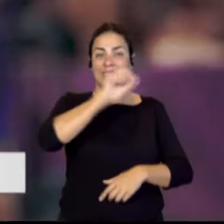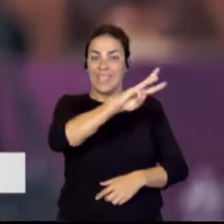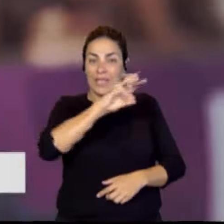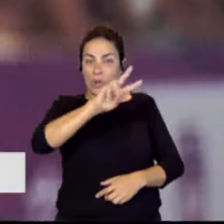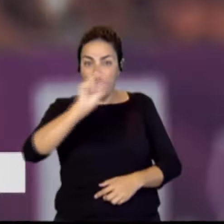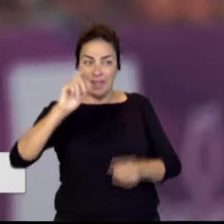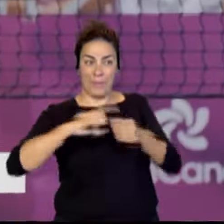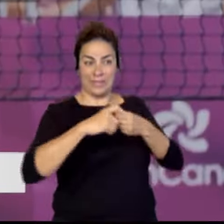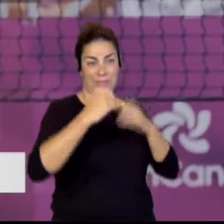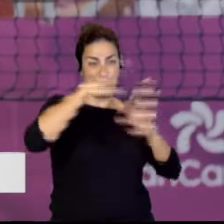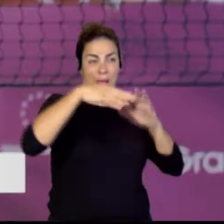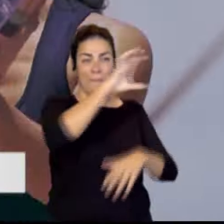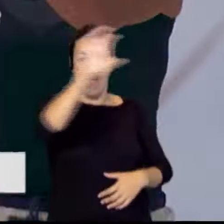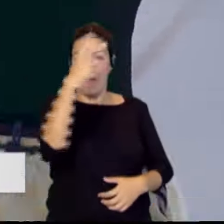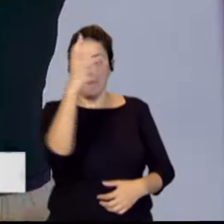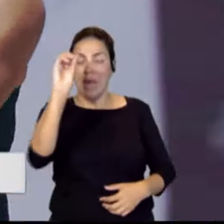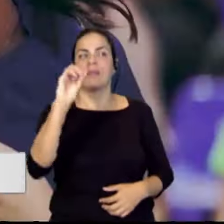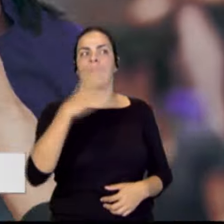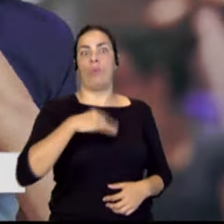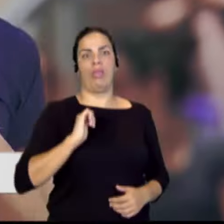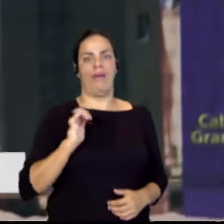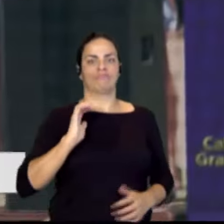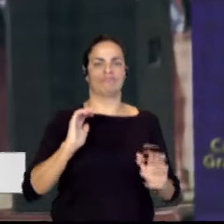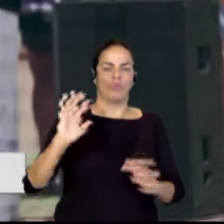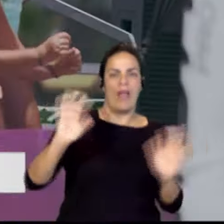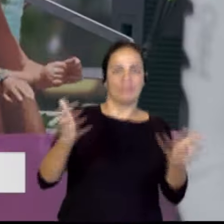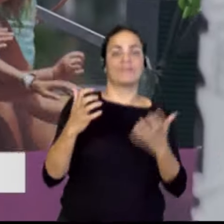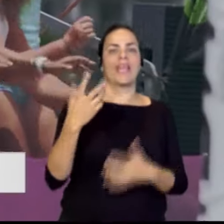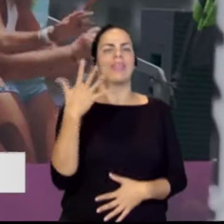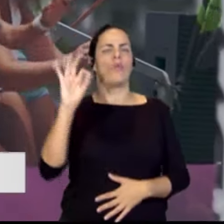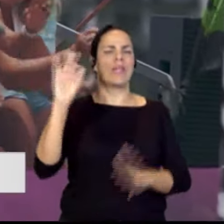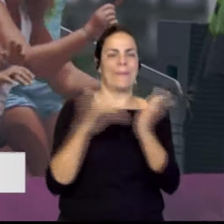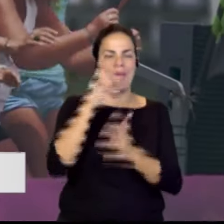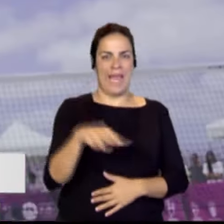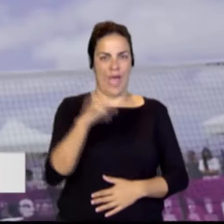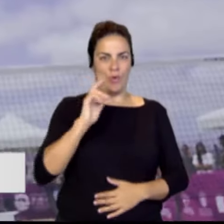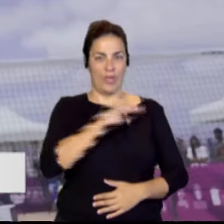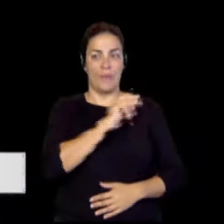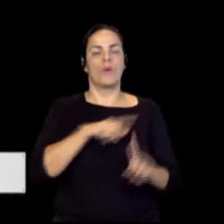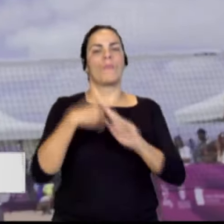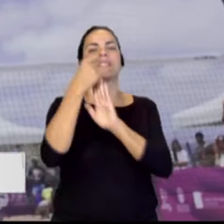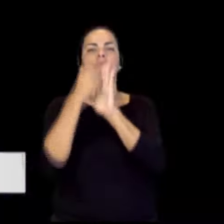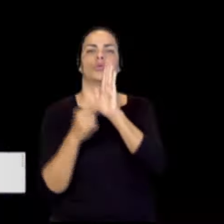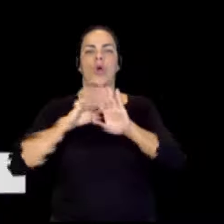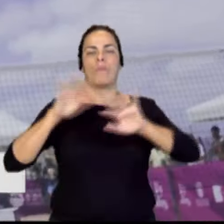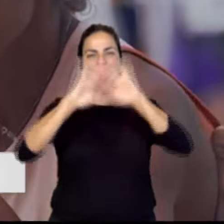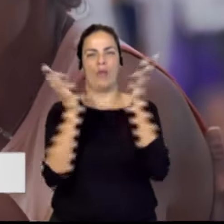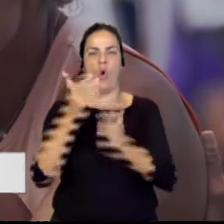optarán a más de 50,000 en Premios y a los puntos para el World tour